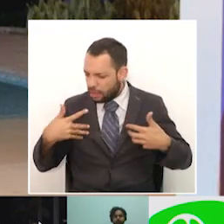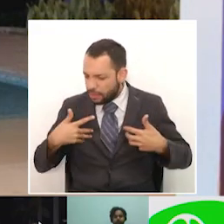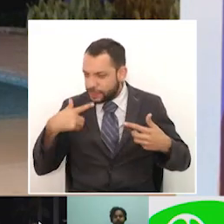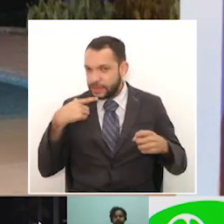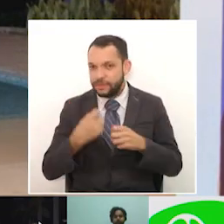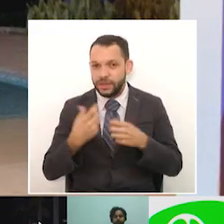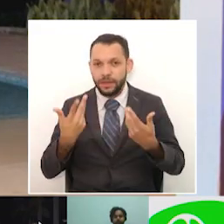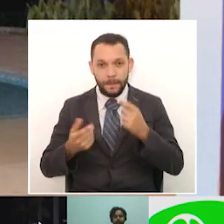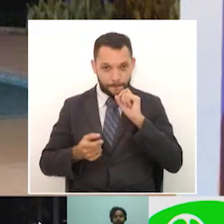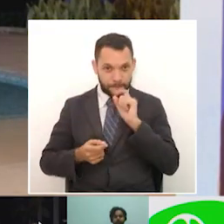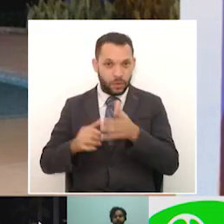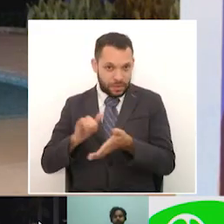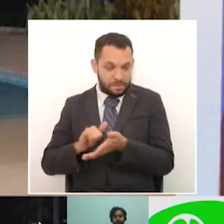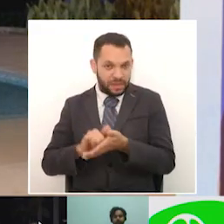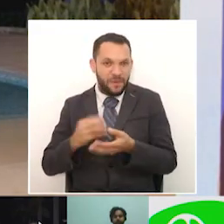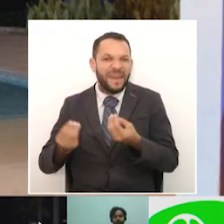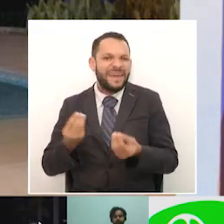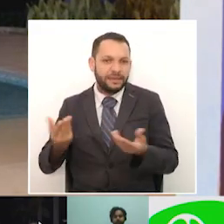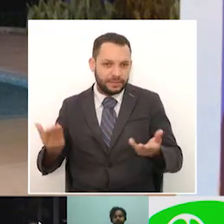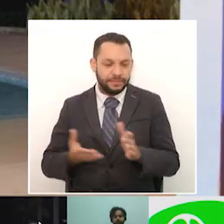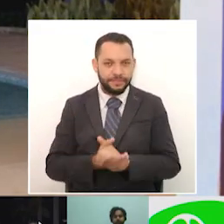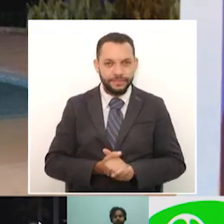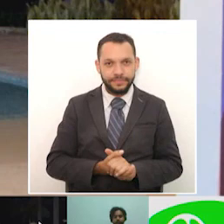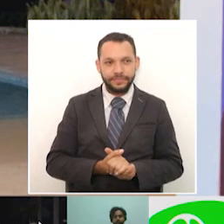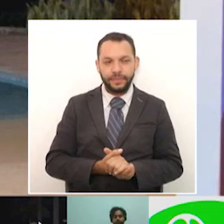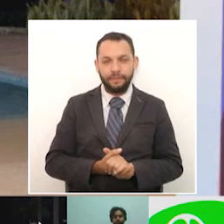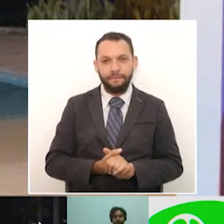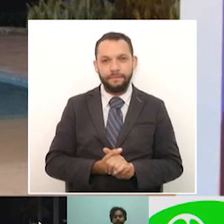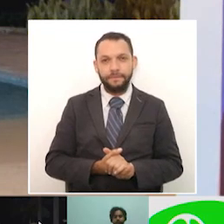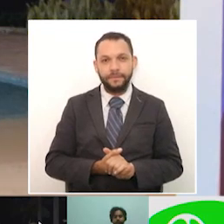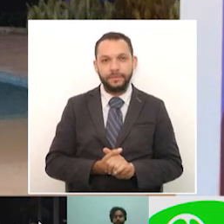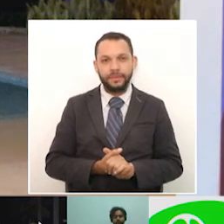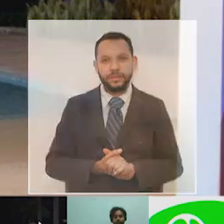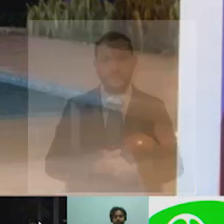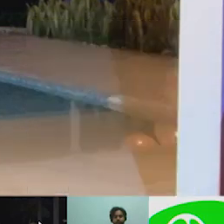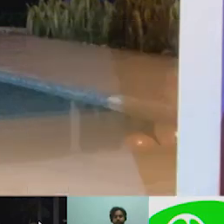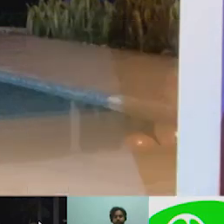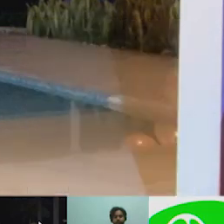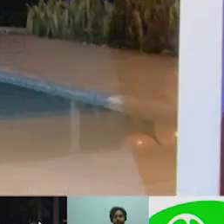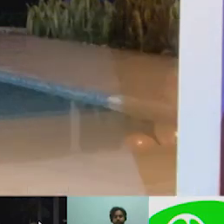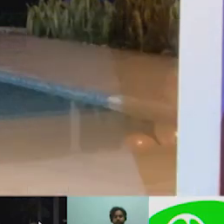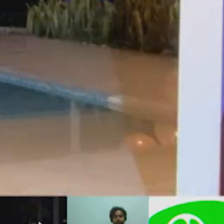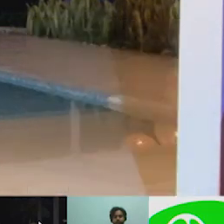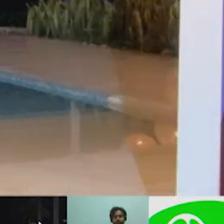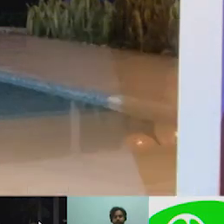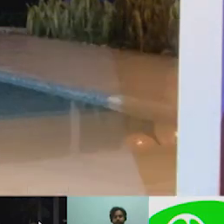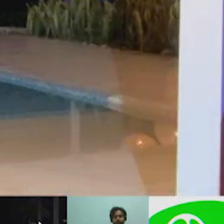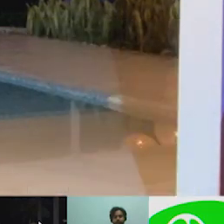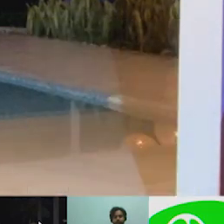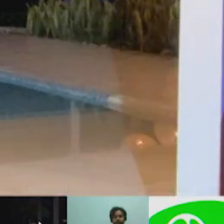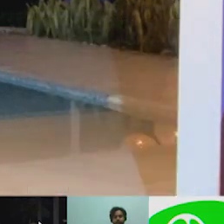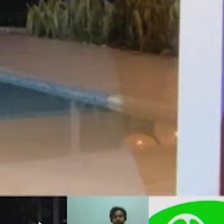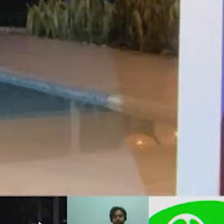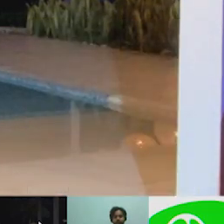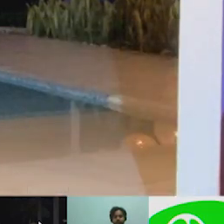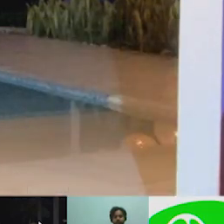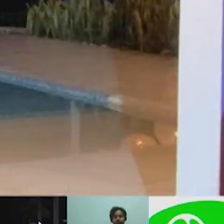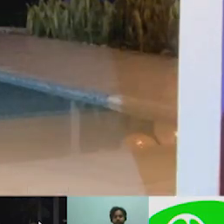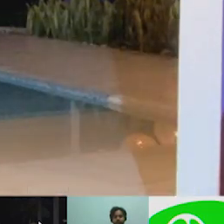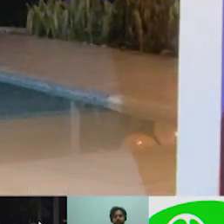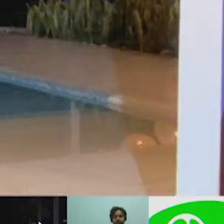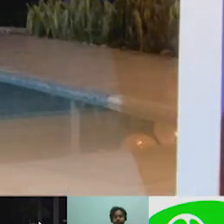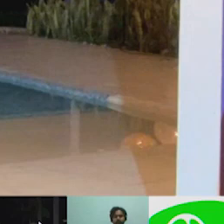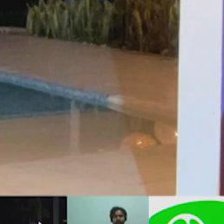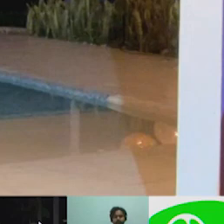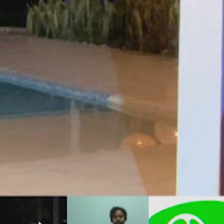Entonces voy a hacerle esta pregunta a él. Uttam, ¿are people in India getting very stressed? ¿Or is there a